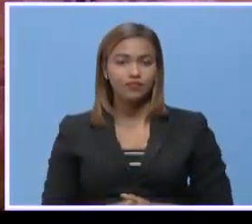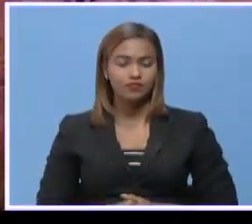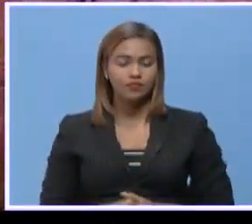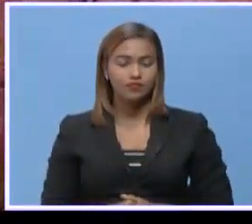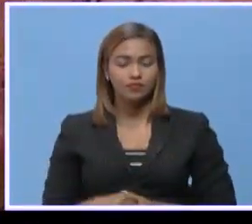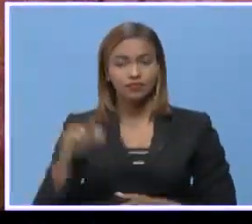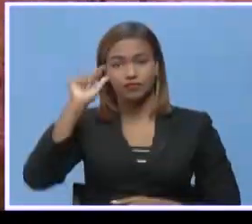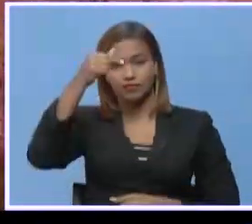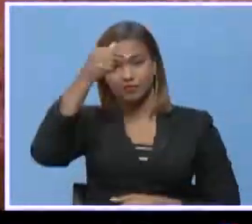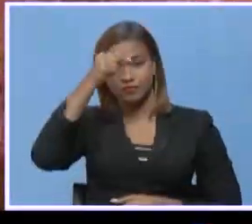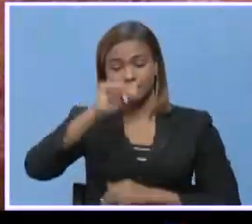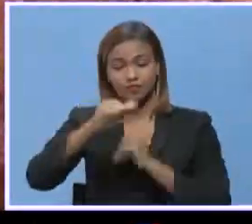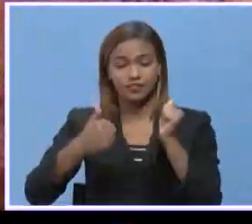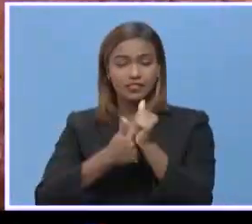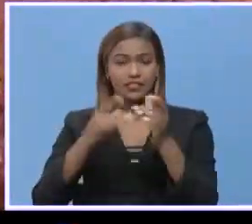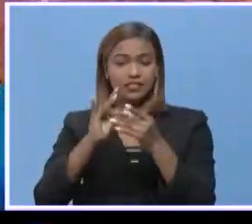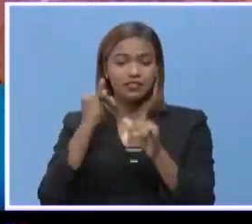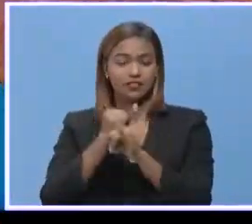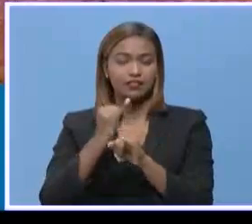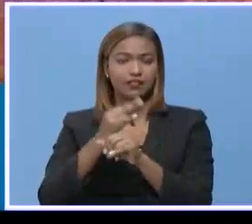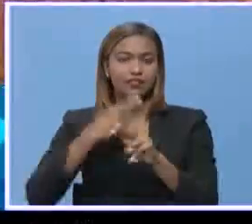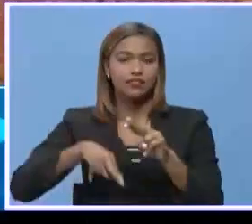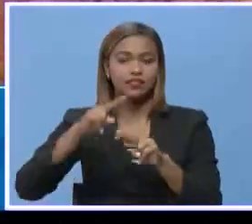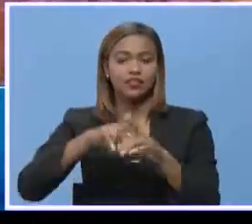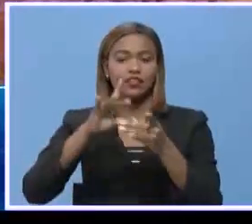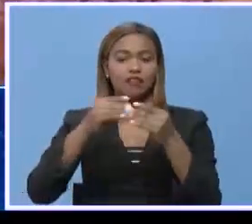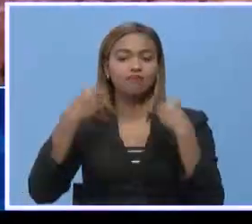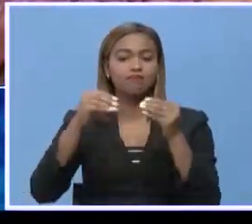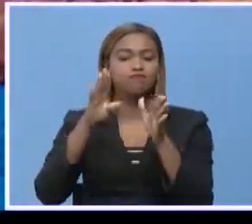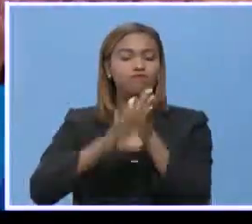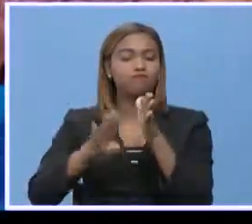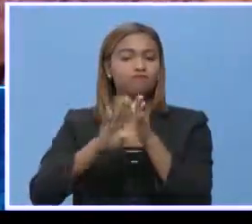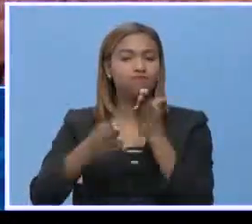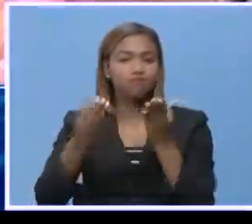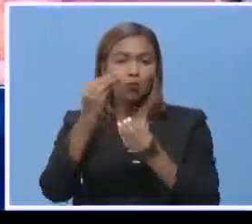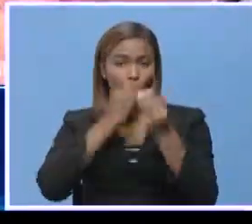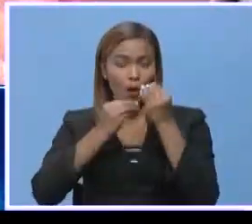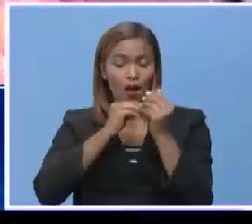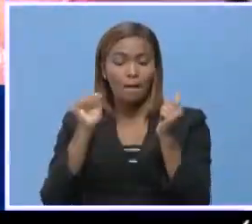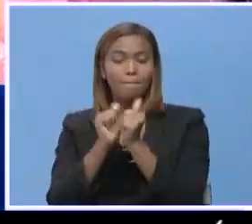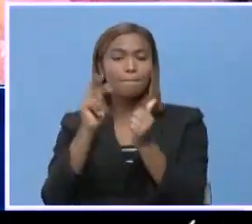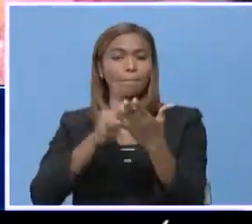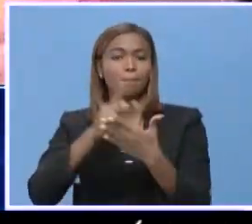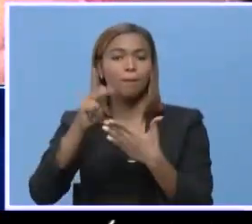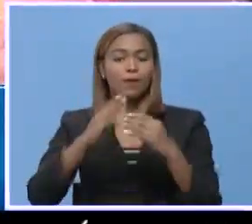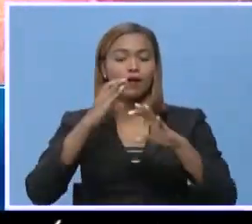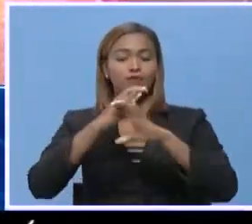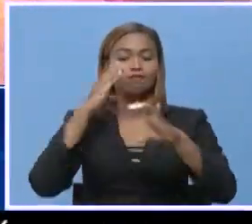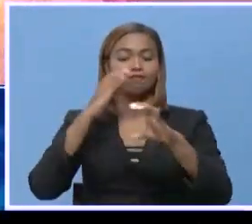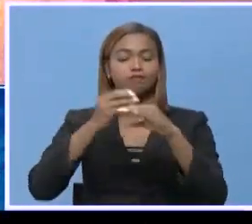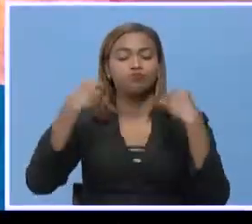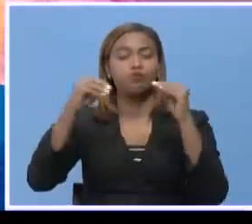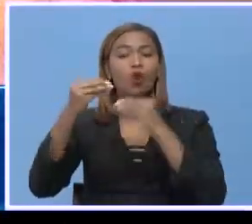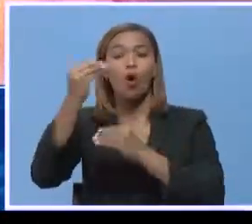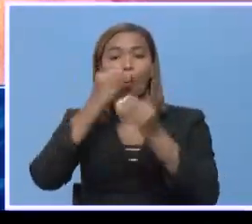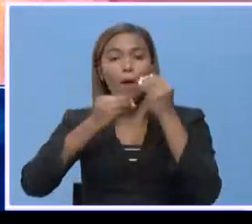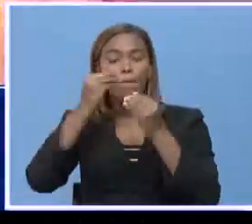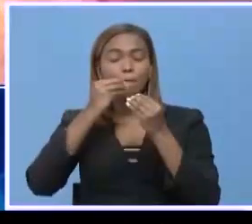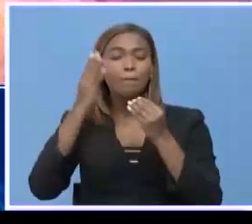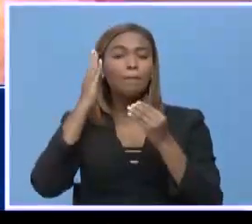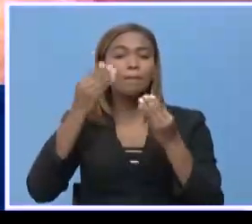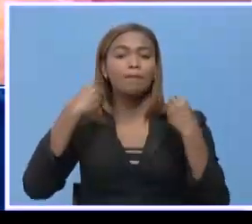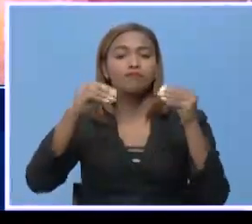El gobierno, a través del Instituto Nacional de Estabilización de Precios, con el programa Bodegas Móviles,